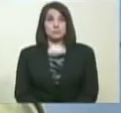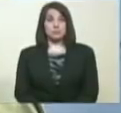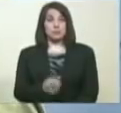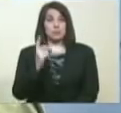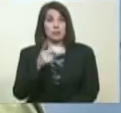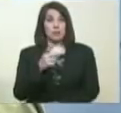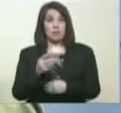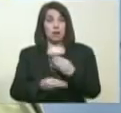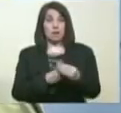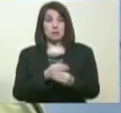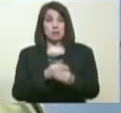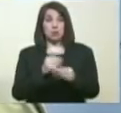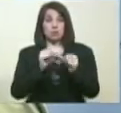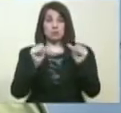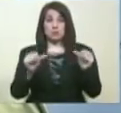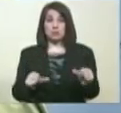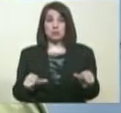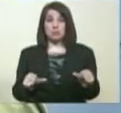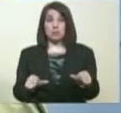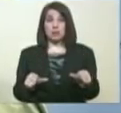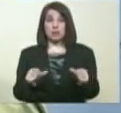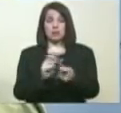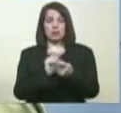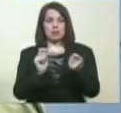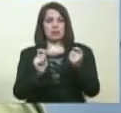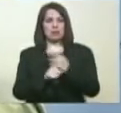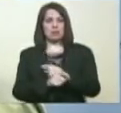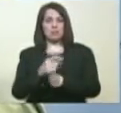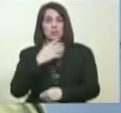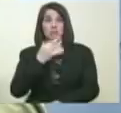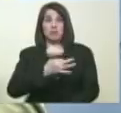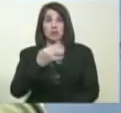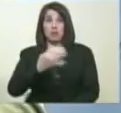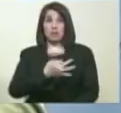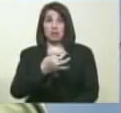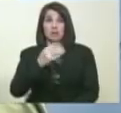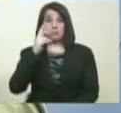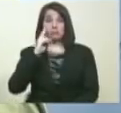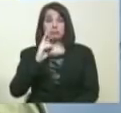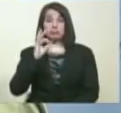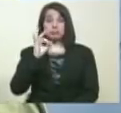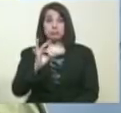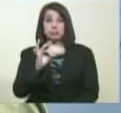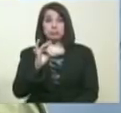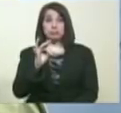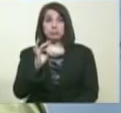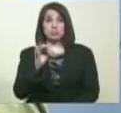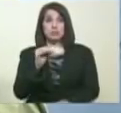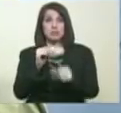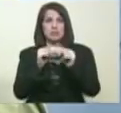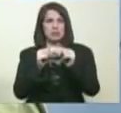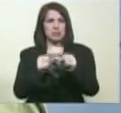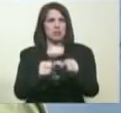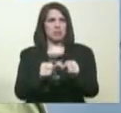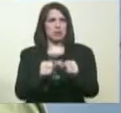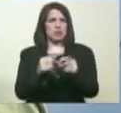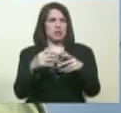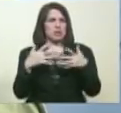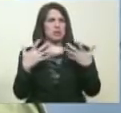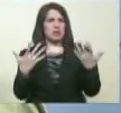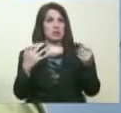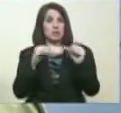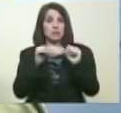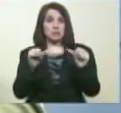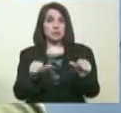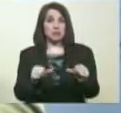cambio real, sano y estable, a través de los sistemas de